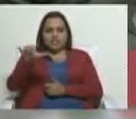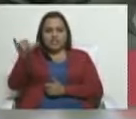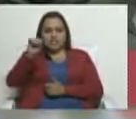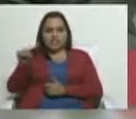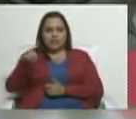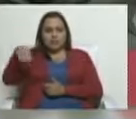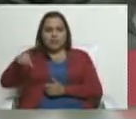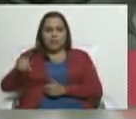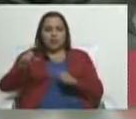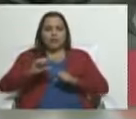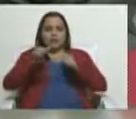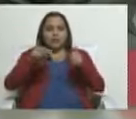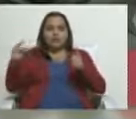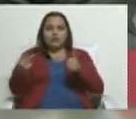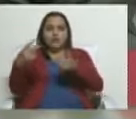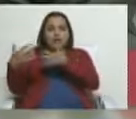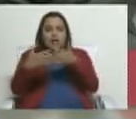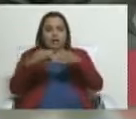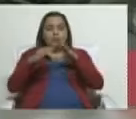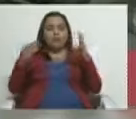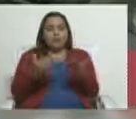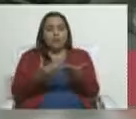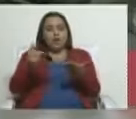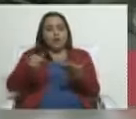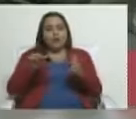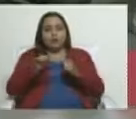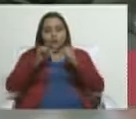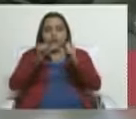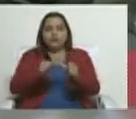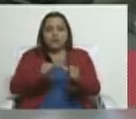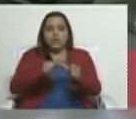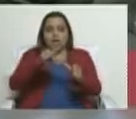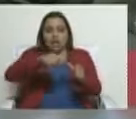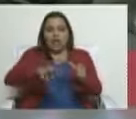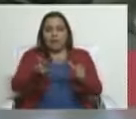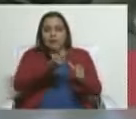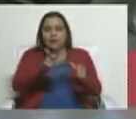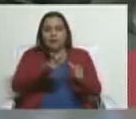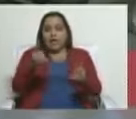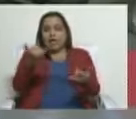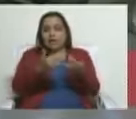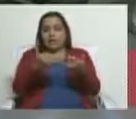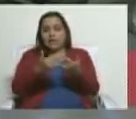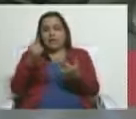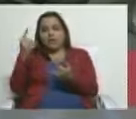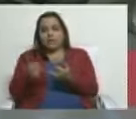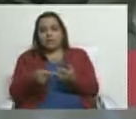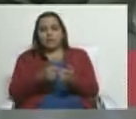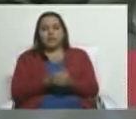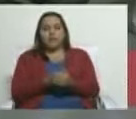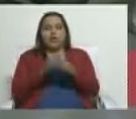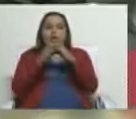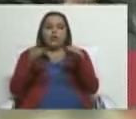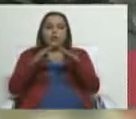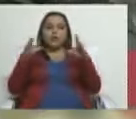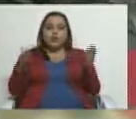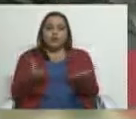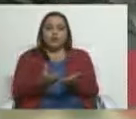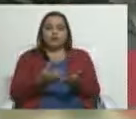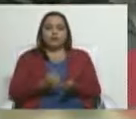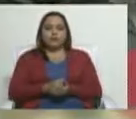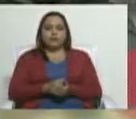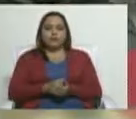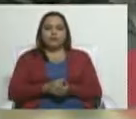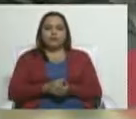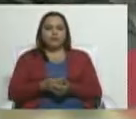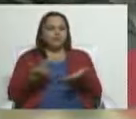Mundial, hoy nuevamente está vigente, no solo en Venezuela a través de los apellidos, sino también en todo el mundo. ¿Qué